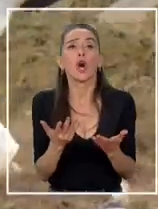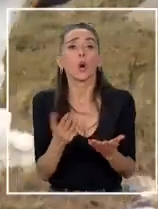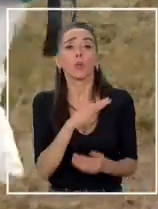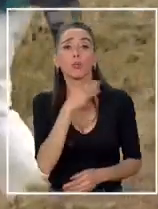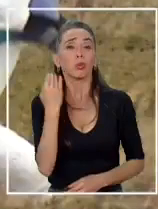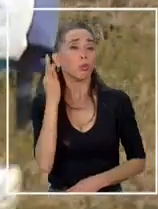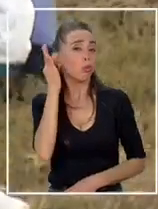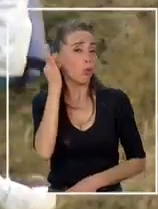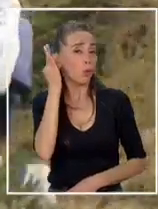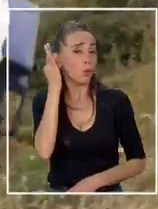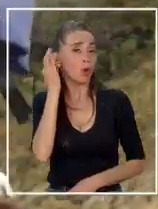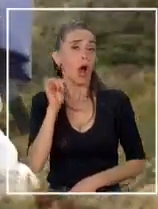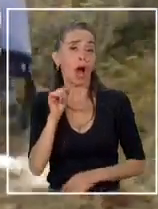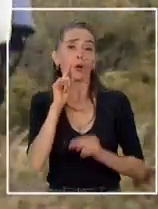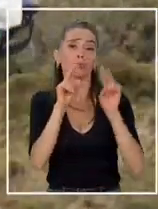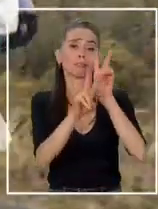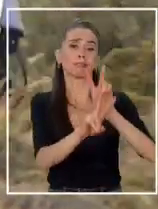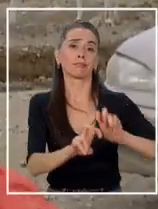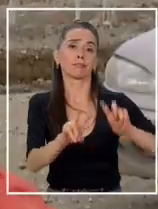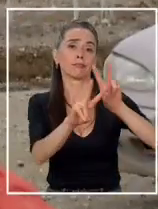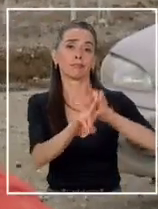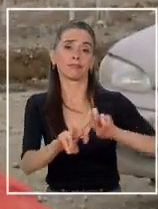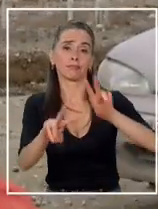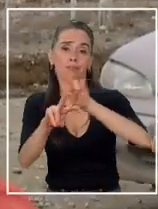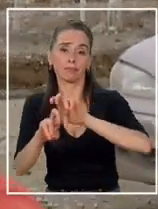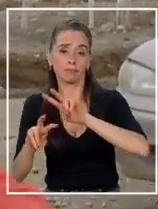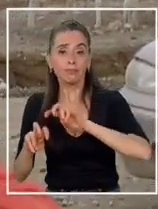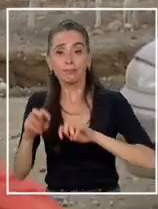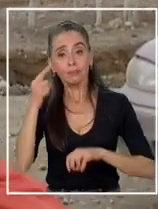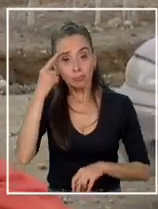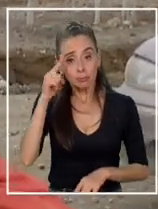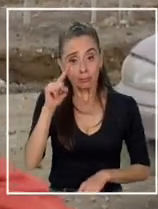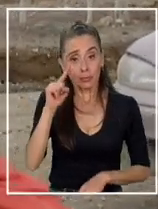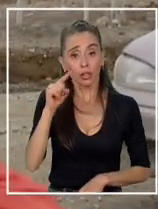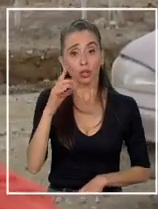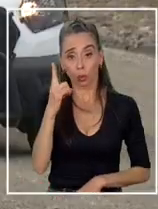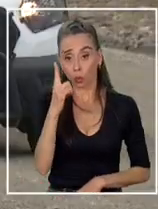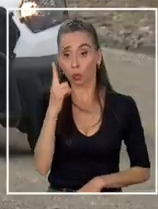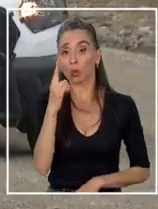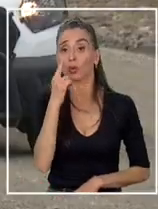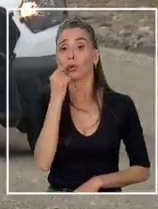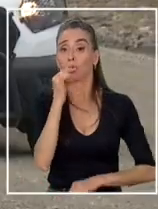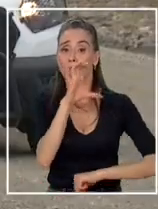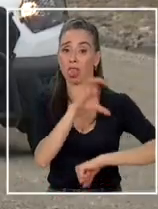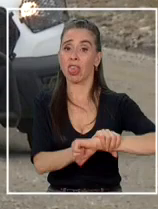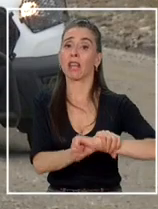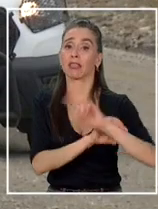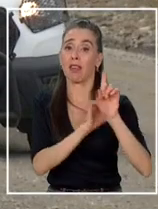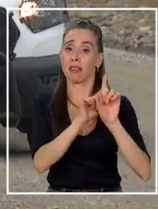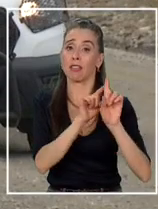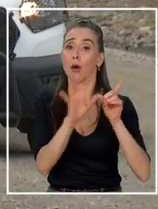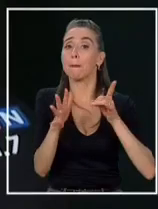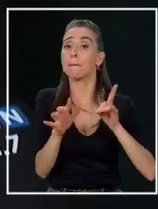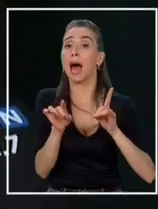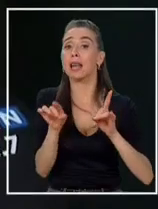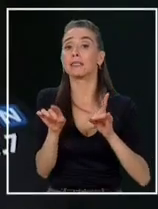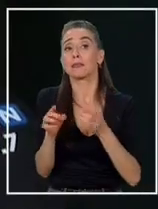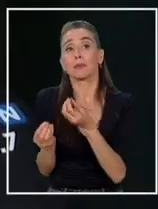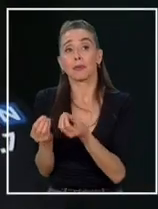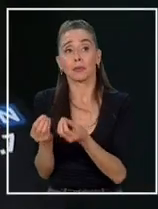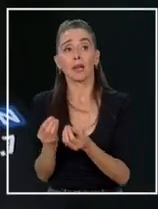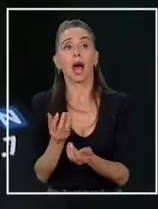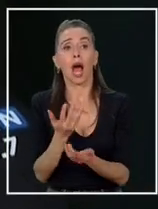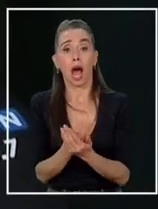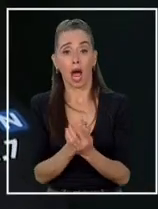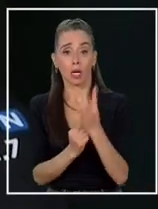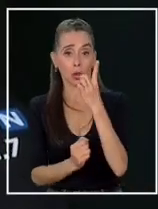su muerte están en proceso de investigación. Sin embargo, ya hay un detenido por los hechos. En este momento